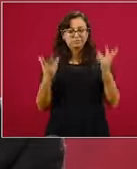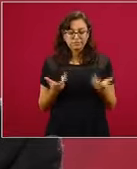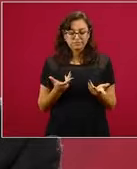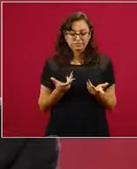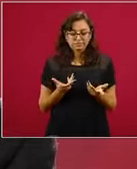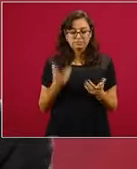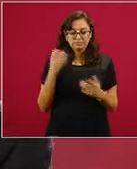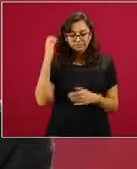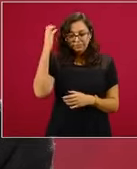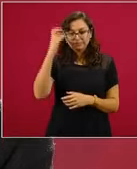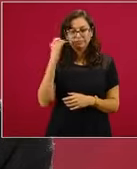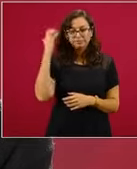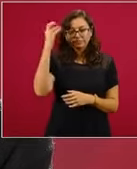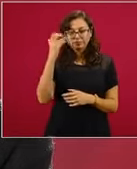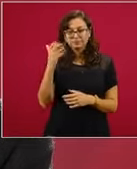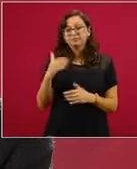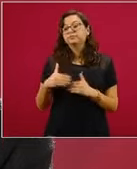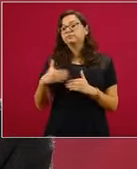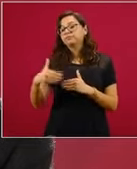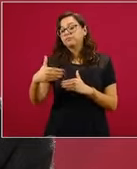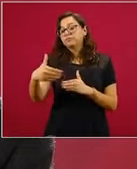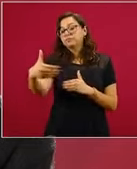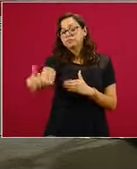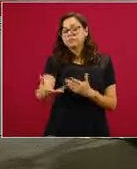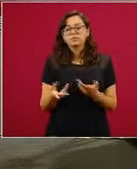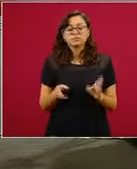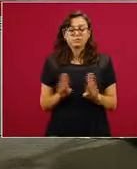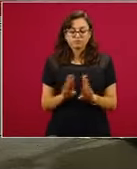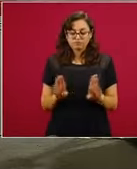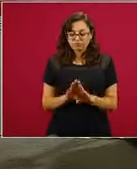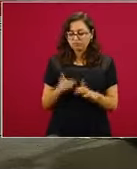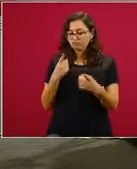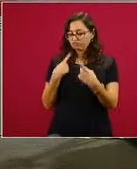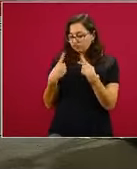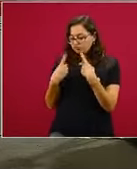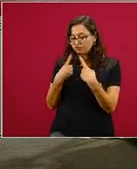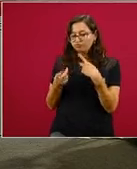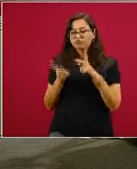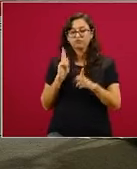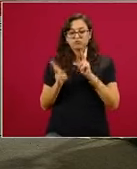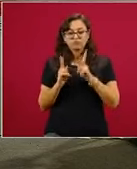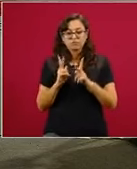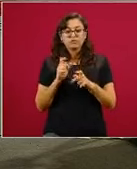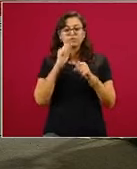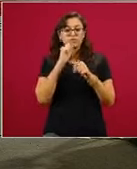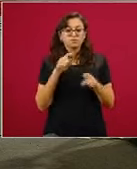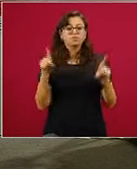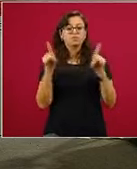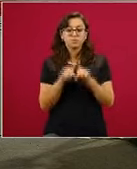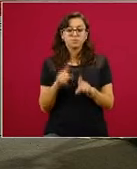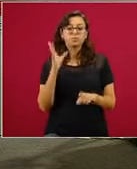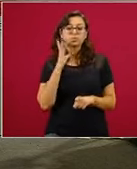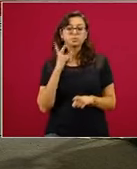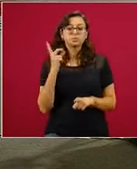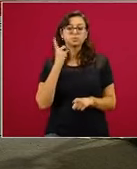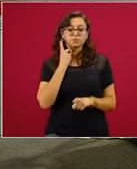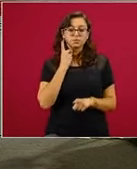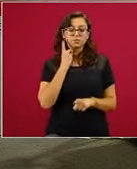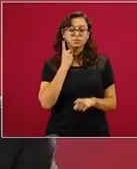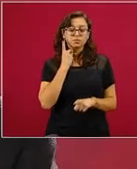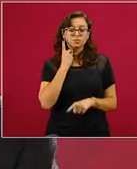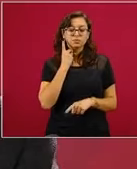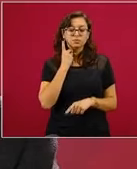anticipamos, solemos anticiparnos a los acontecimientos y lo hemos estado analizando. También la Cámara de Diputados,